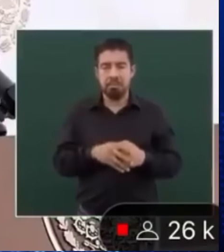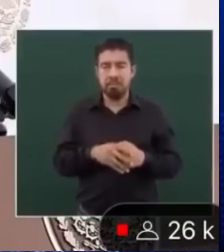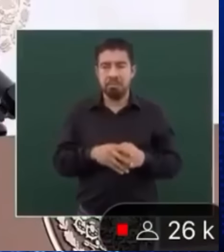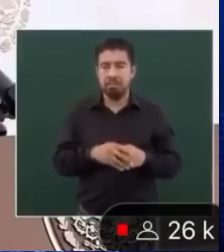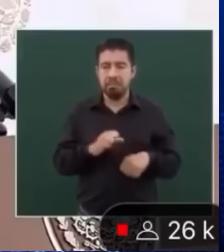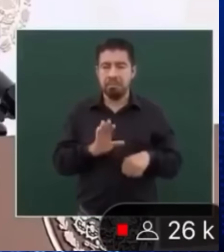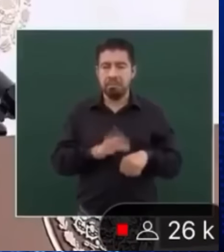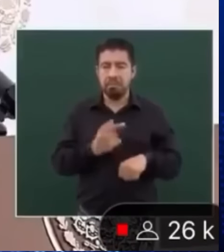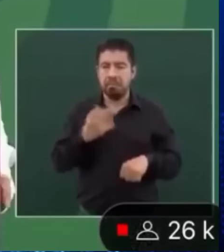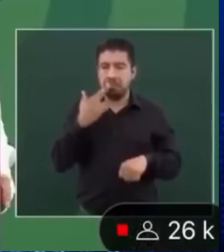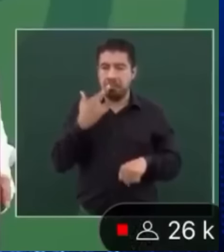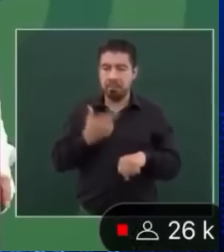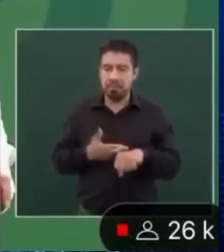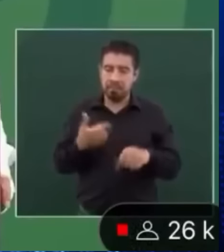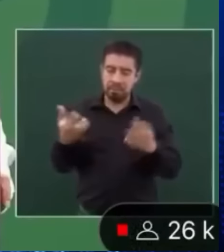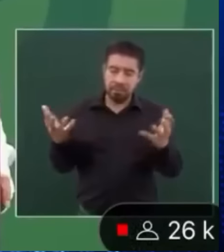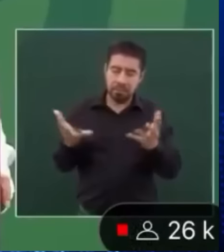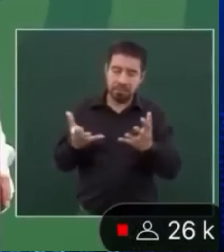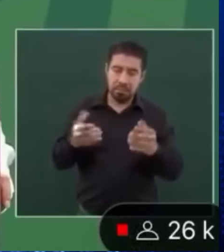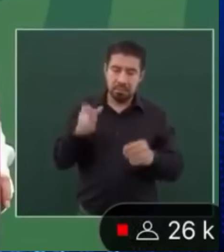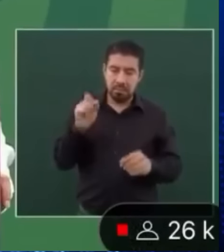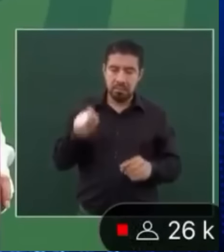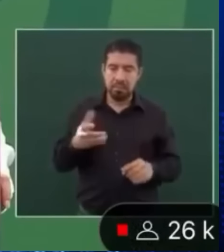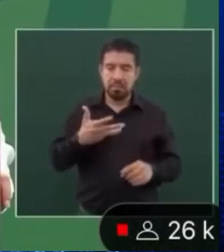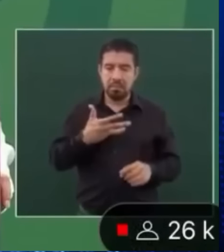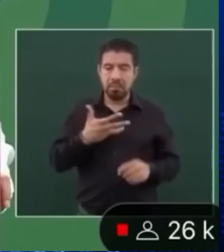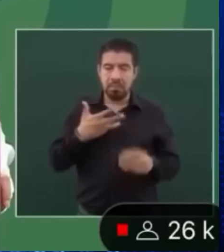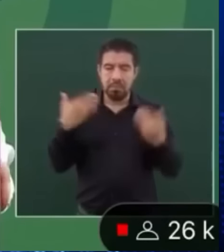porque son muy responsables los maestros, las maestras,